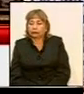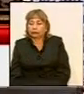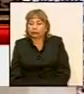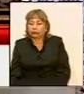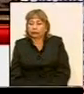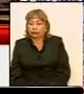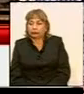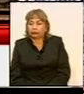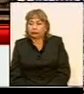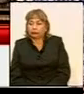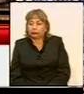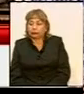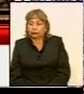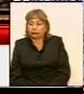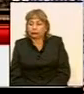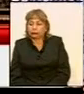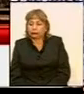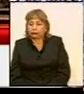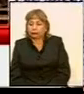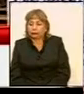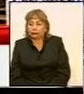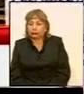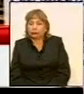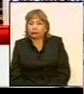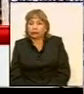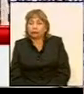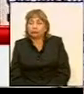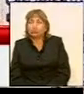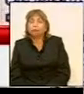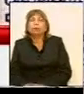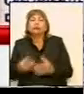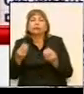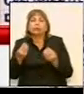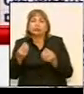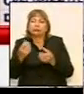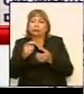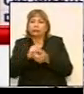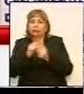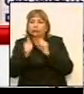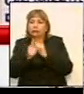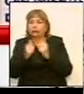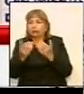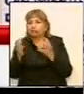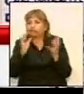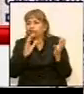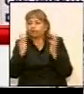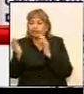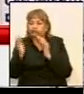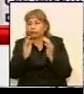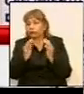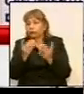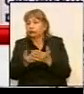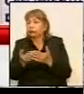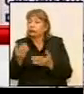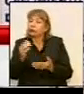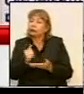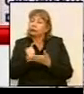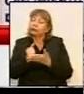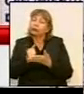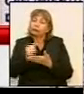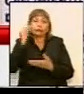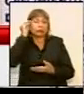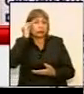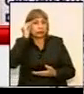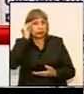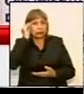favor. Ok, ¿cómo lo comparamos? Y este es el segundo mito que quiero tratar de desmontar o ayudar a reflexionar un